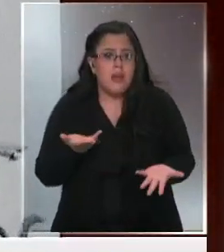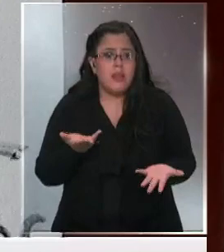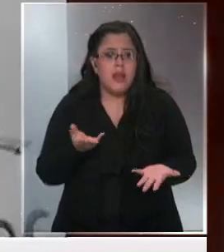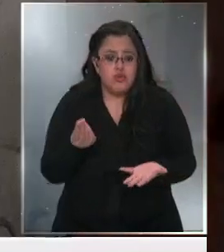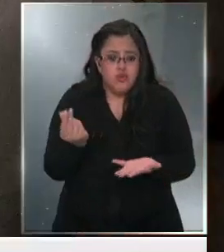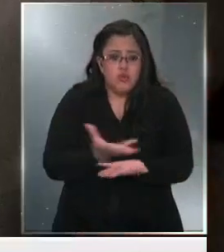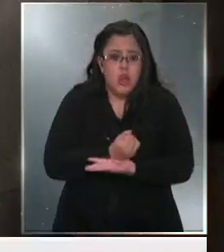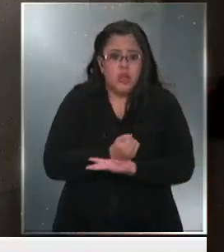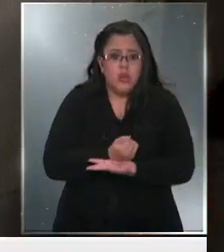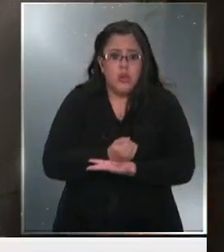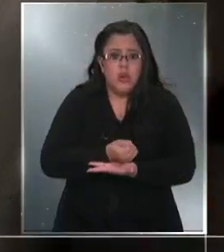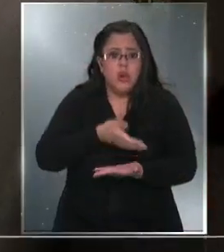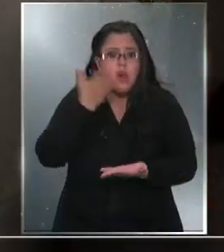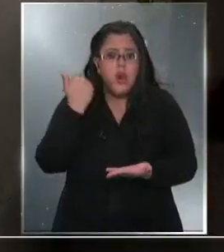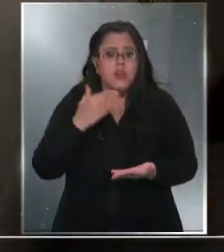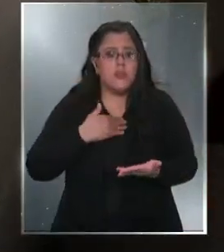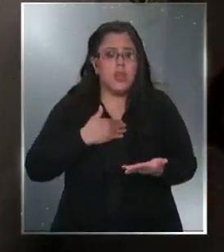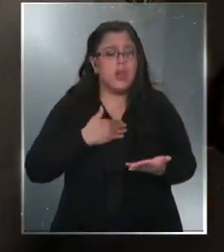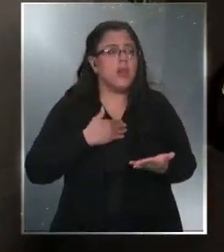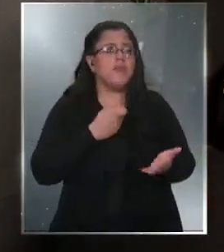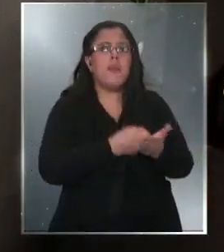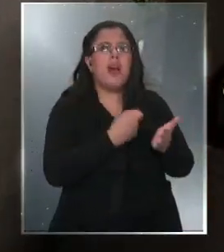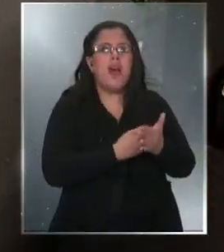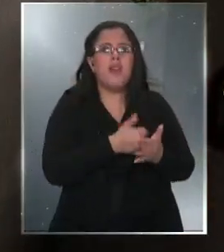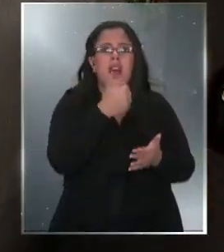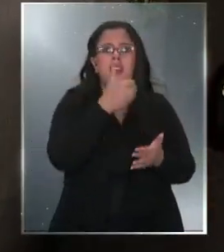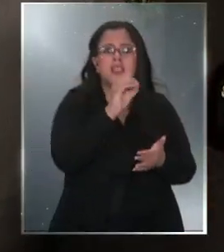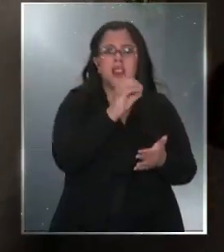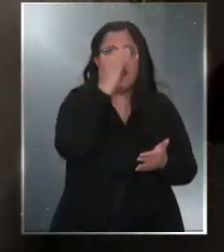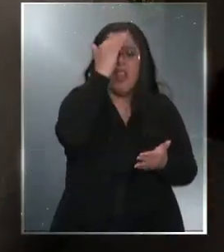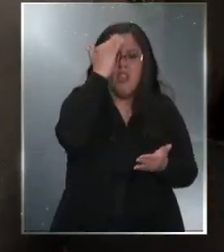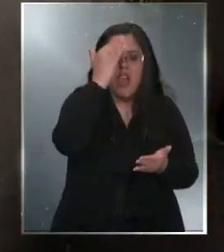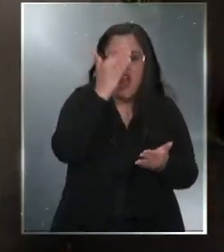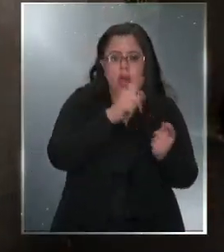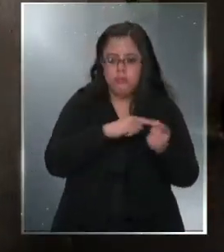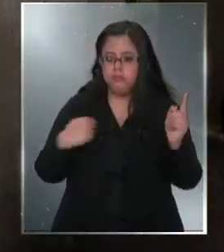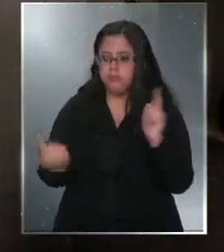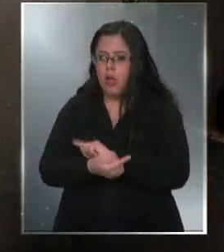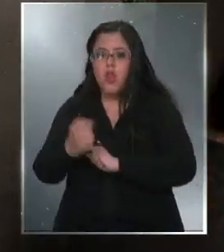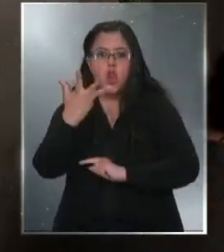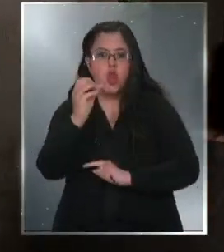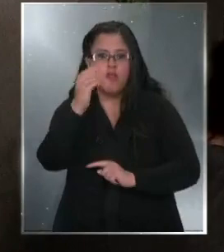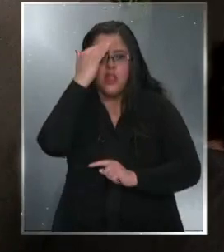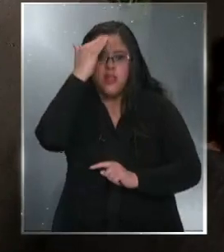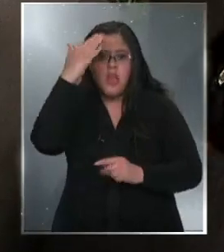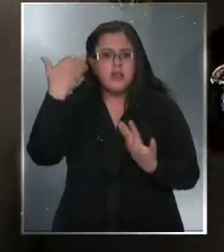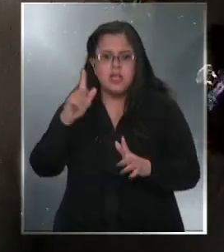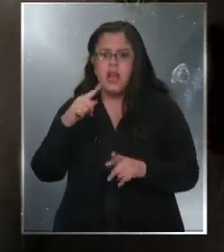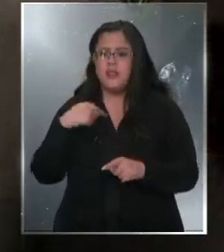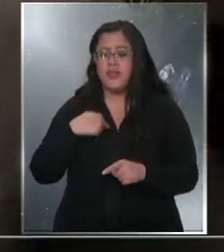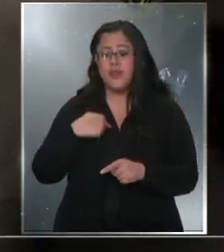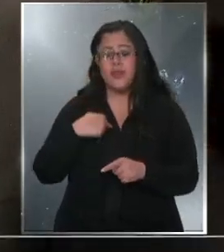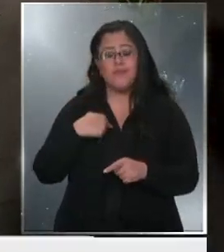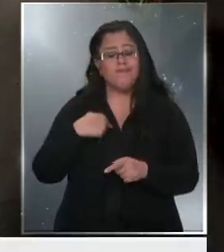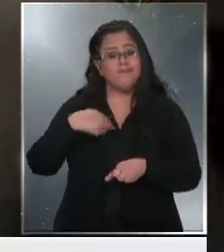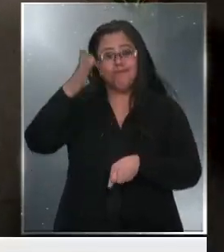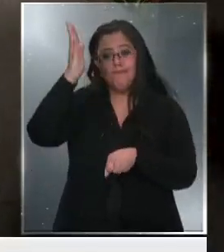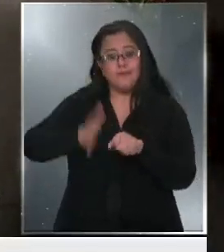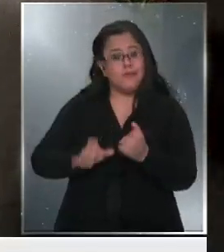a 60, ahora me corrieron a 90. Y bueno, y me ha afectado porque he tenido que ya yo hice un pequeño despido, despedí tres